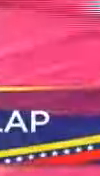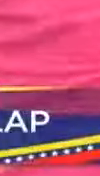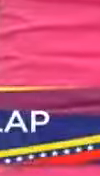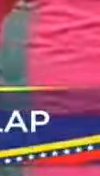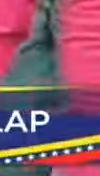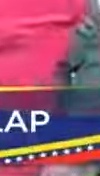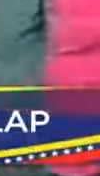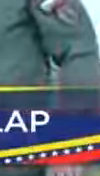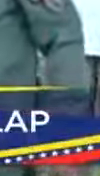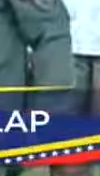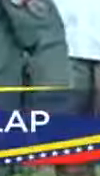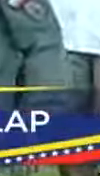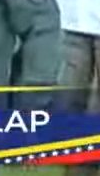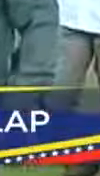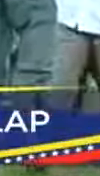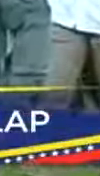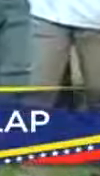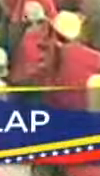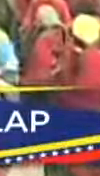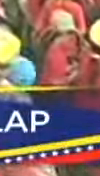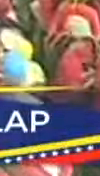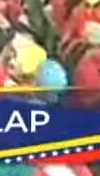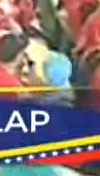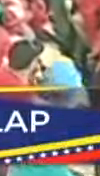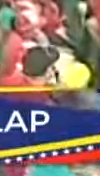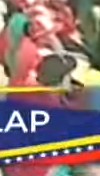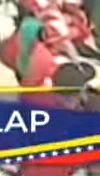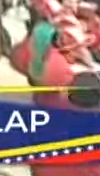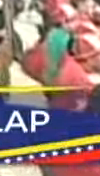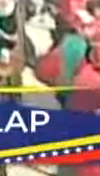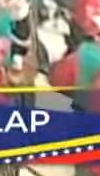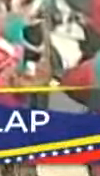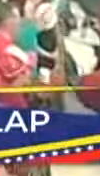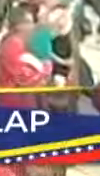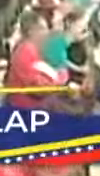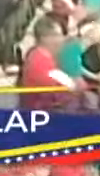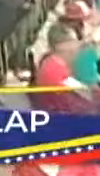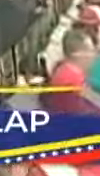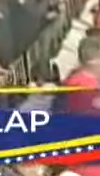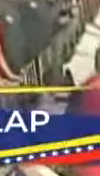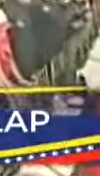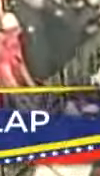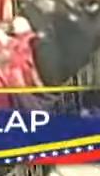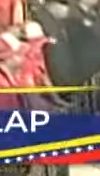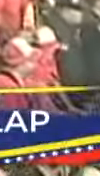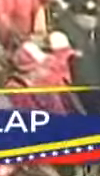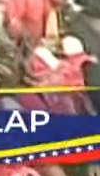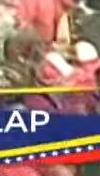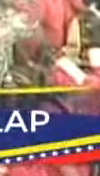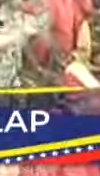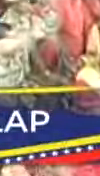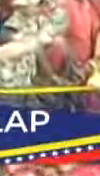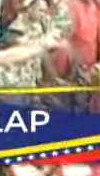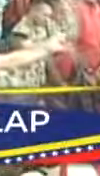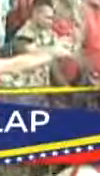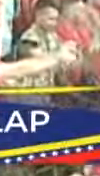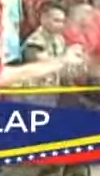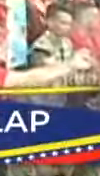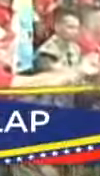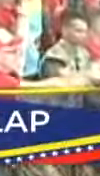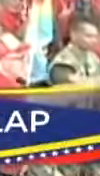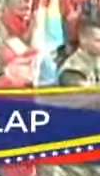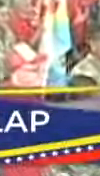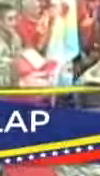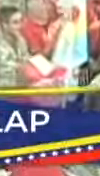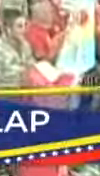familias venezolanas. Y que no se olviden las cuatro S: sano, sabroso, seguro y soberano. Nuestro compromiso es con el pueblo.